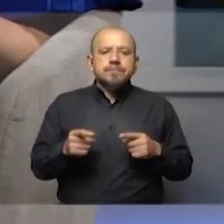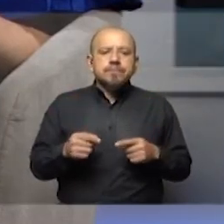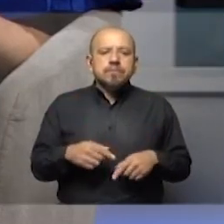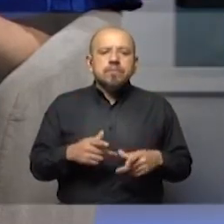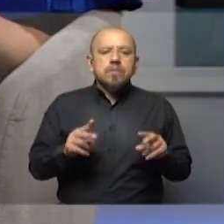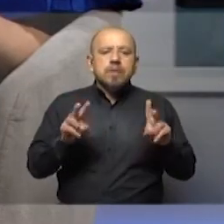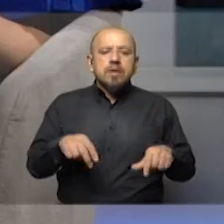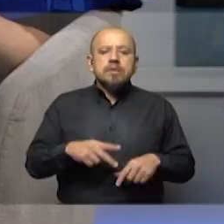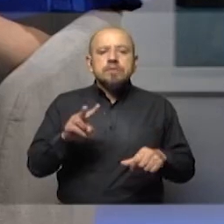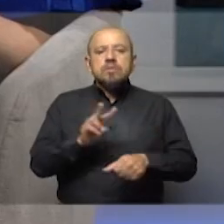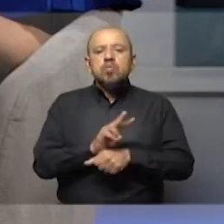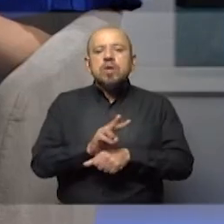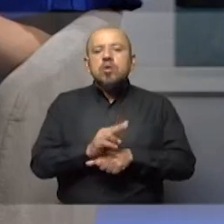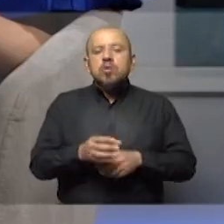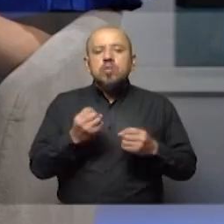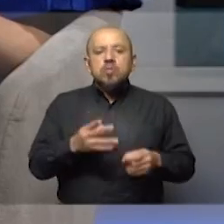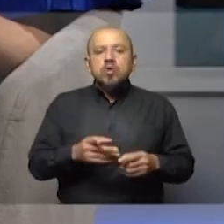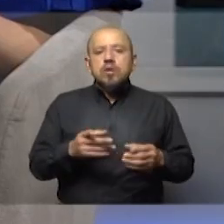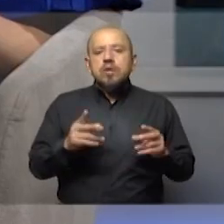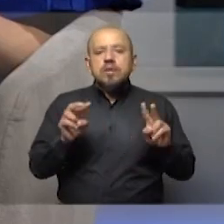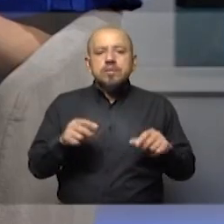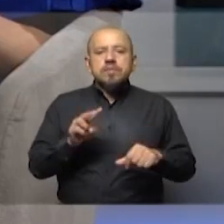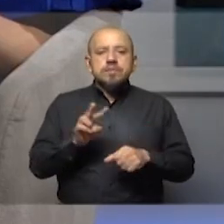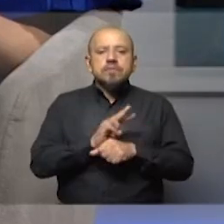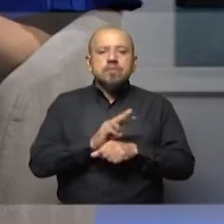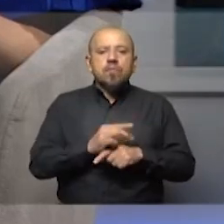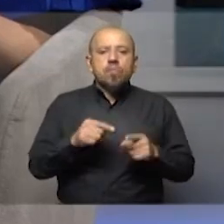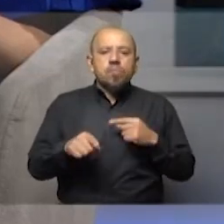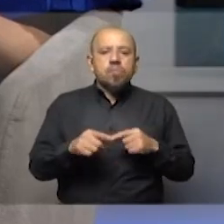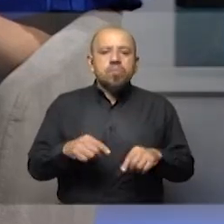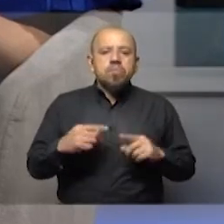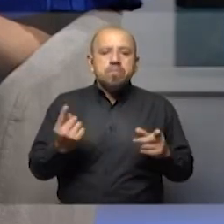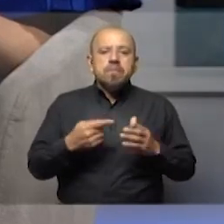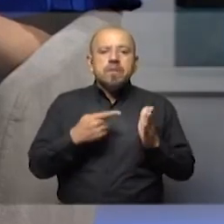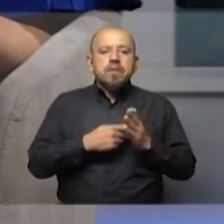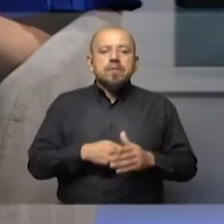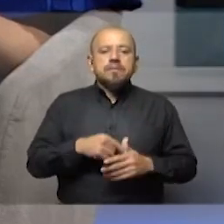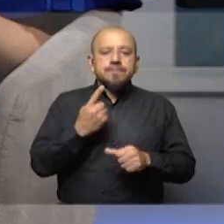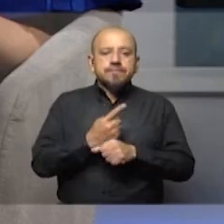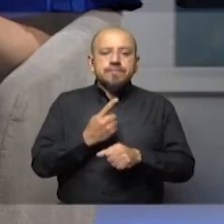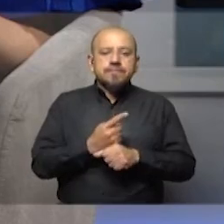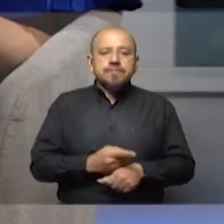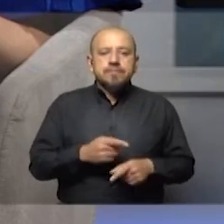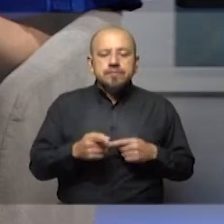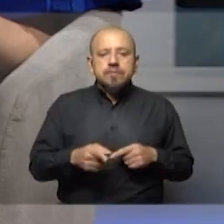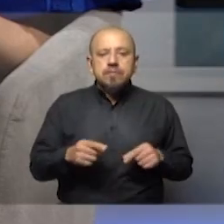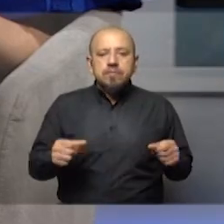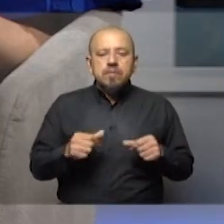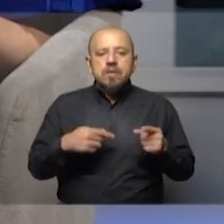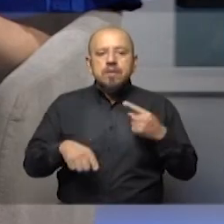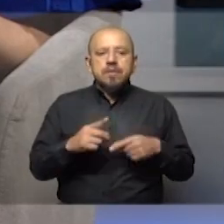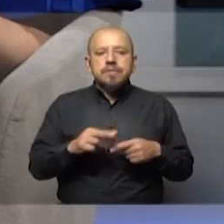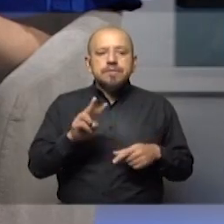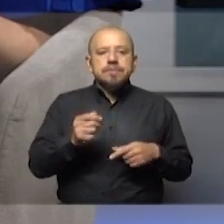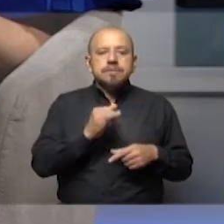continuación con el tema cuidados porque los cuidados son configuran uno de los puntos centrales que intentamos rescatar de la obra de